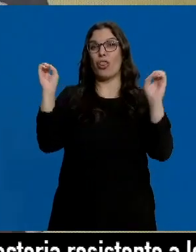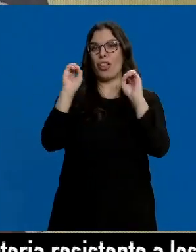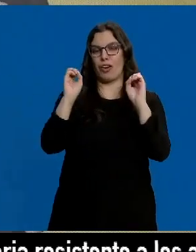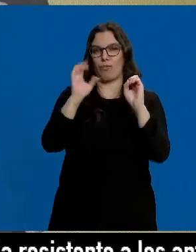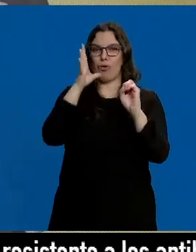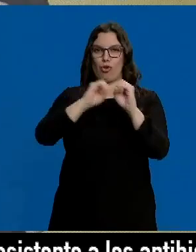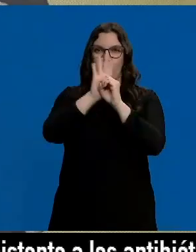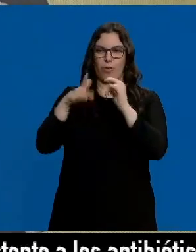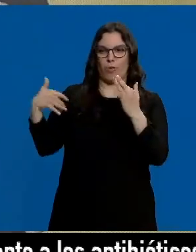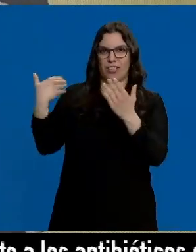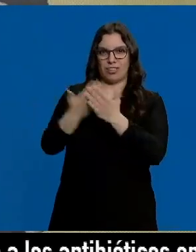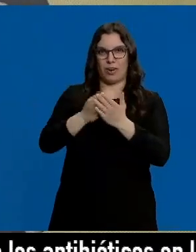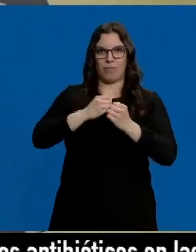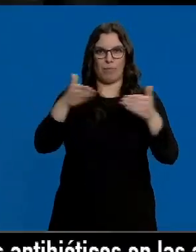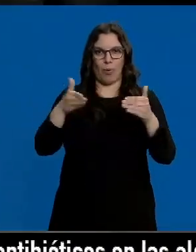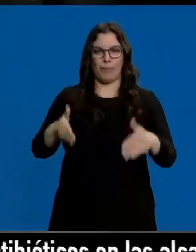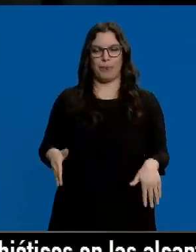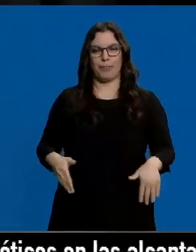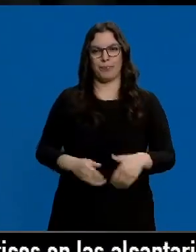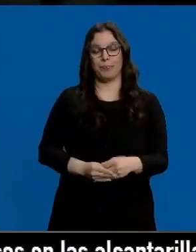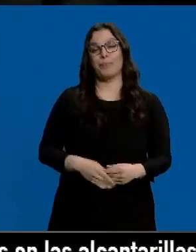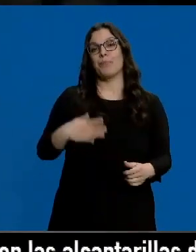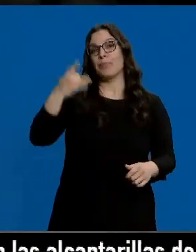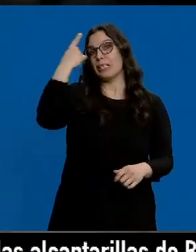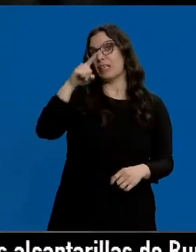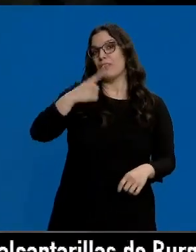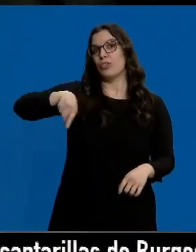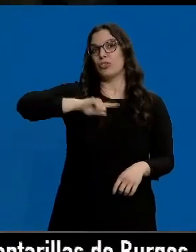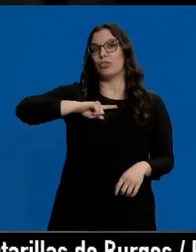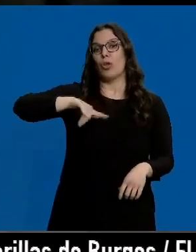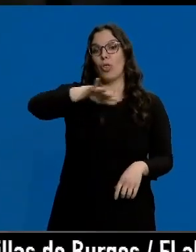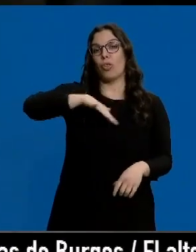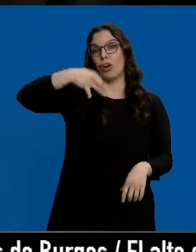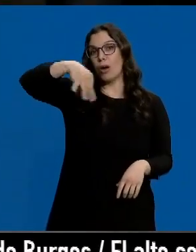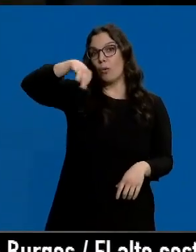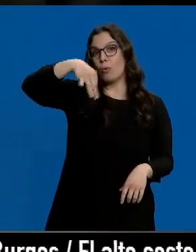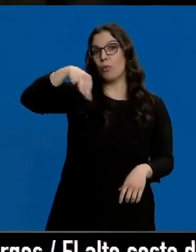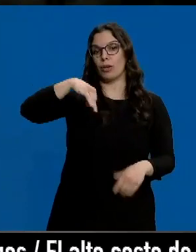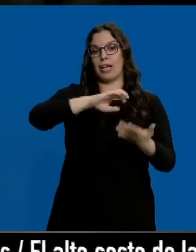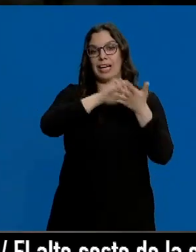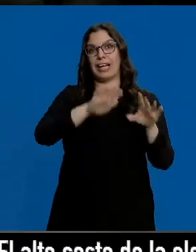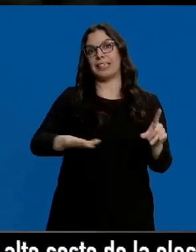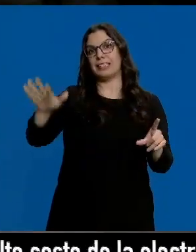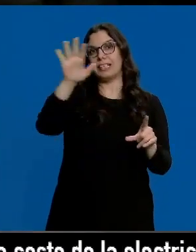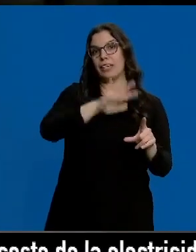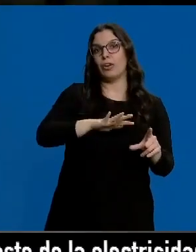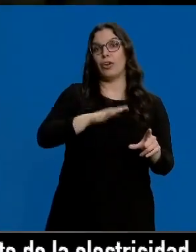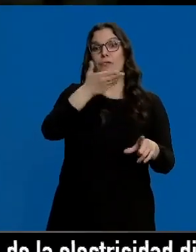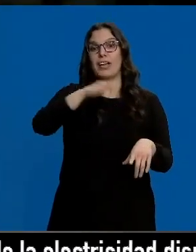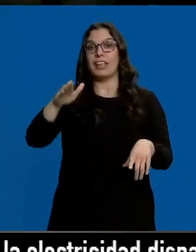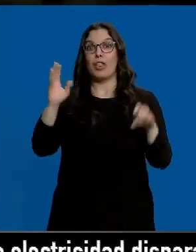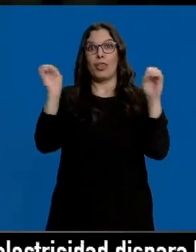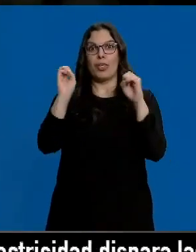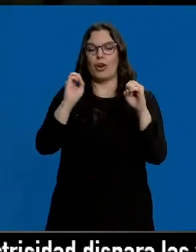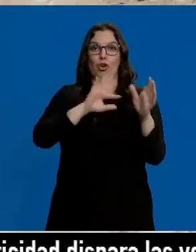coronavirus desde que comenzó la pandemia. Saber que somos la única zona a nivel de Castilla y León que no hemos tenido ningún fallecido,